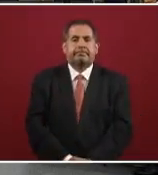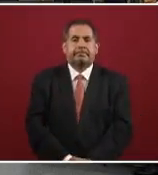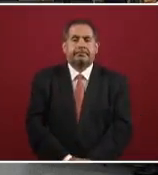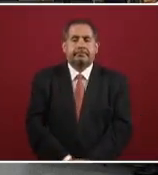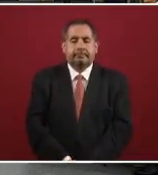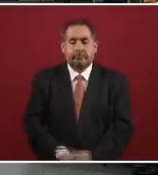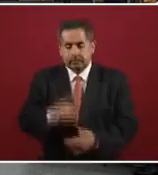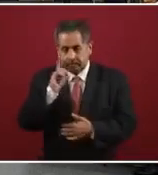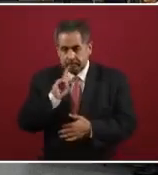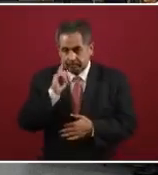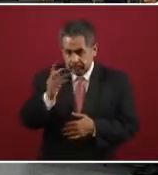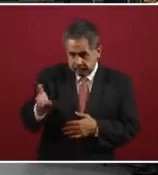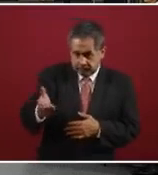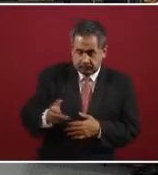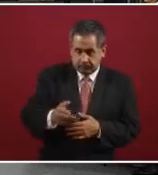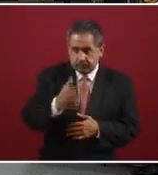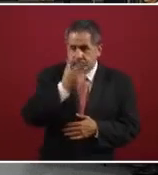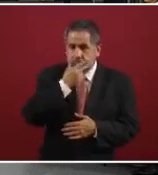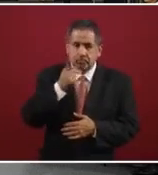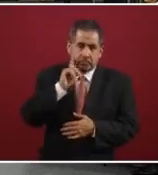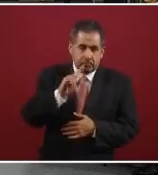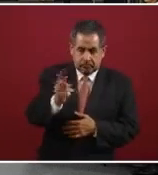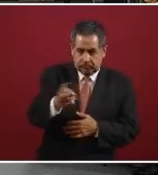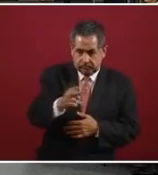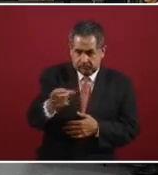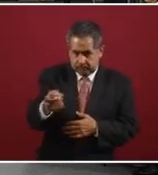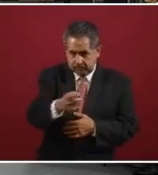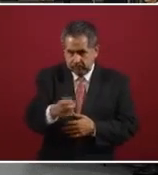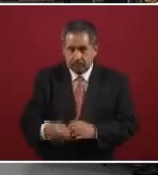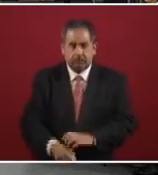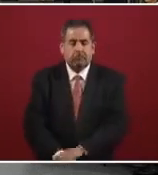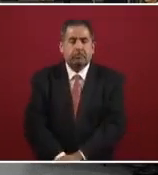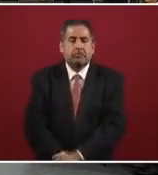mujer hombre y mujer